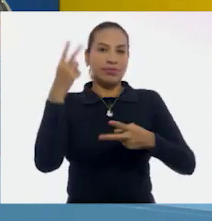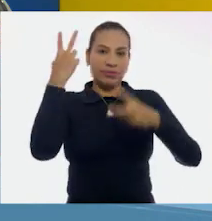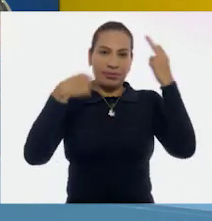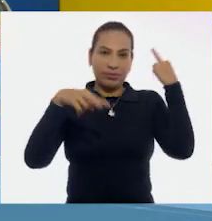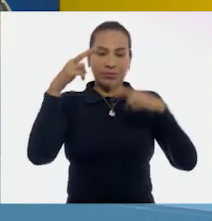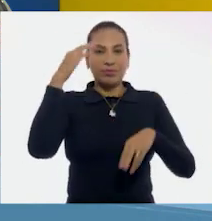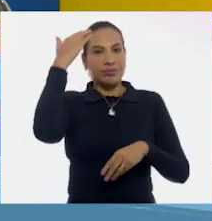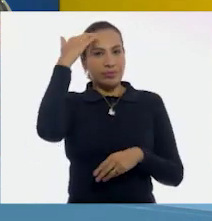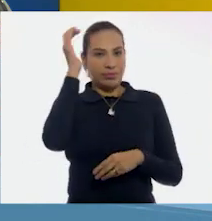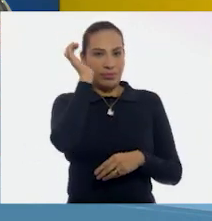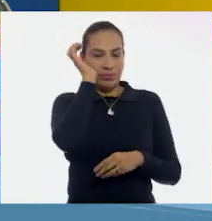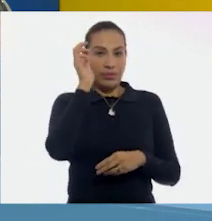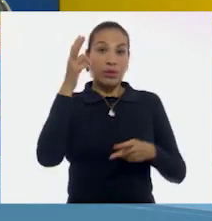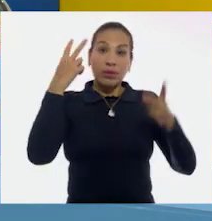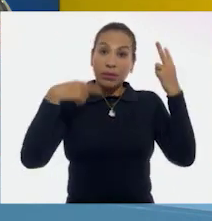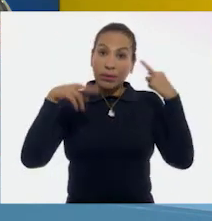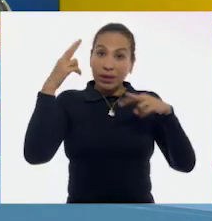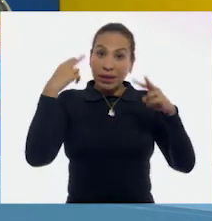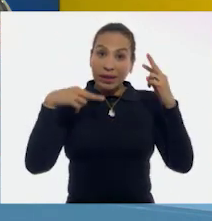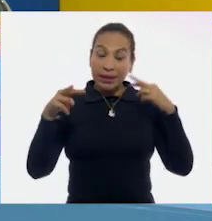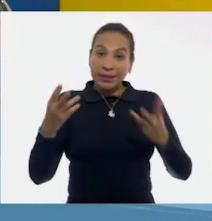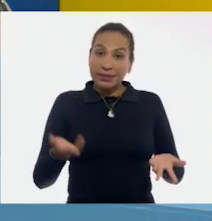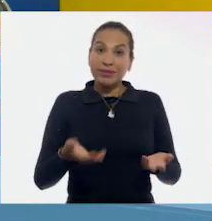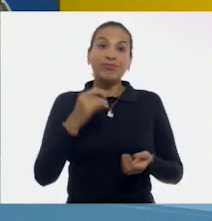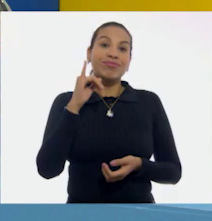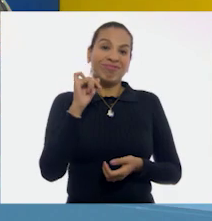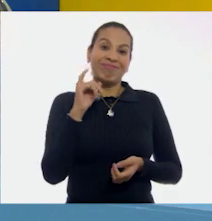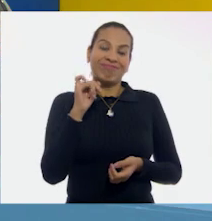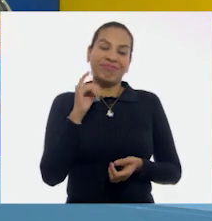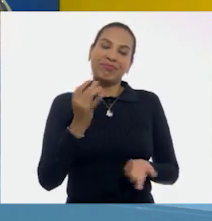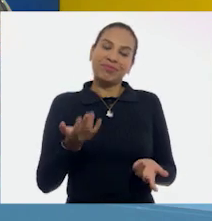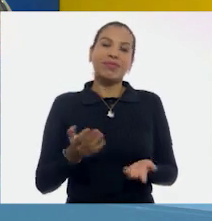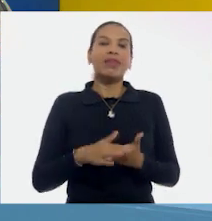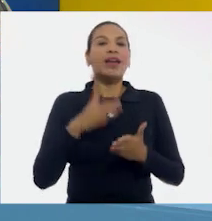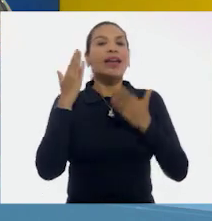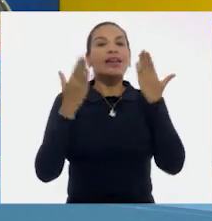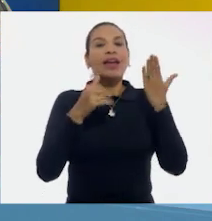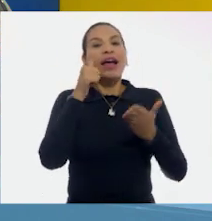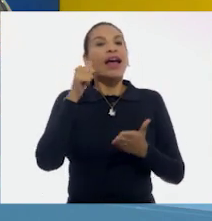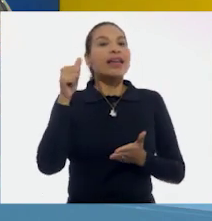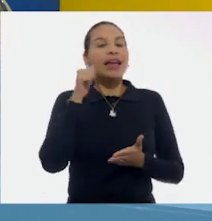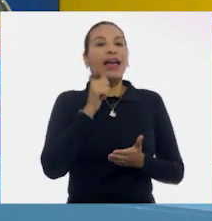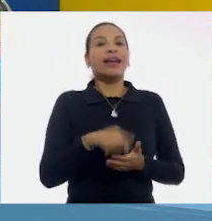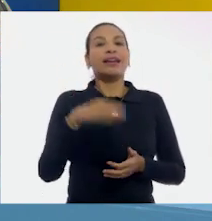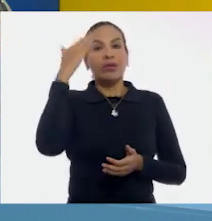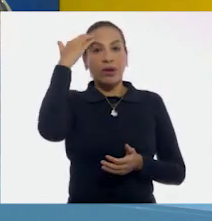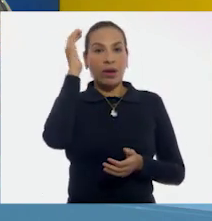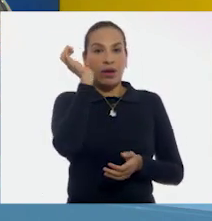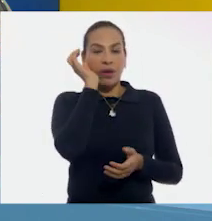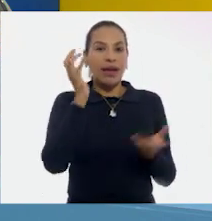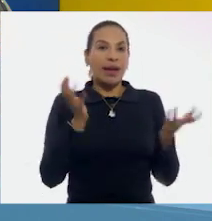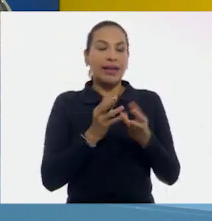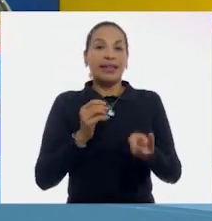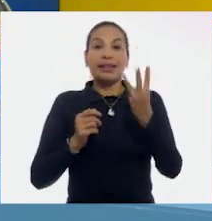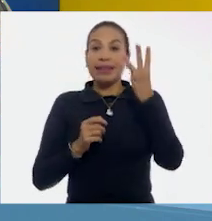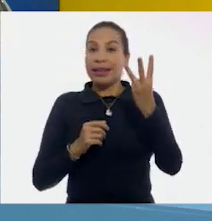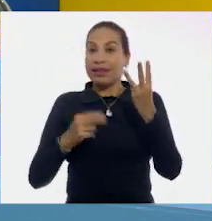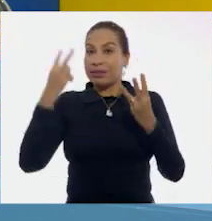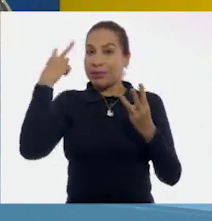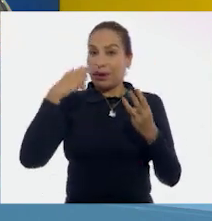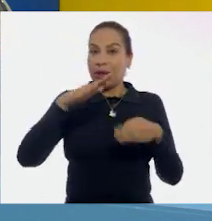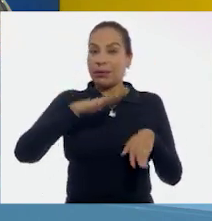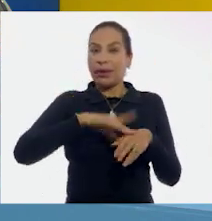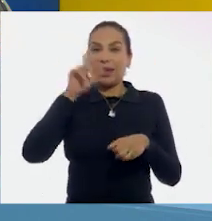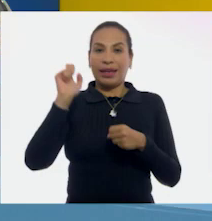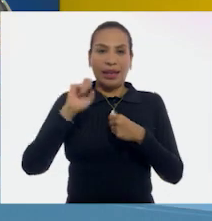de Cristóbal Colón. ¿Viajes? Sí. Además del que estudiamos ayer, Cristóbal Colón realizó 3 viajes más